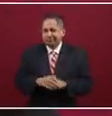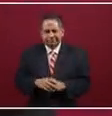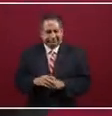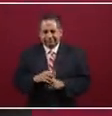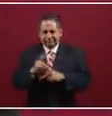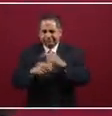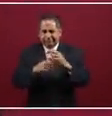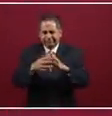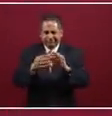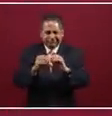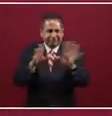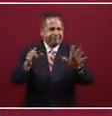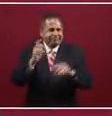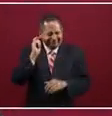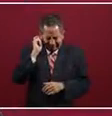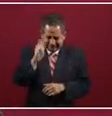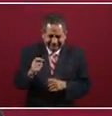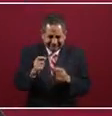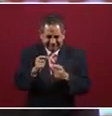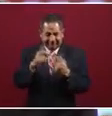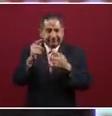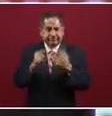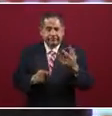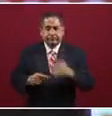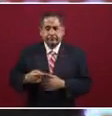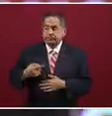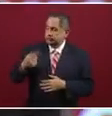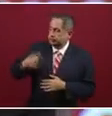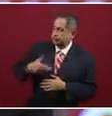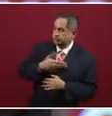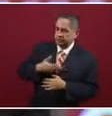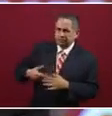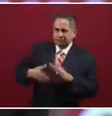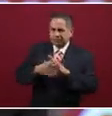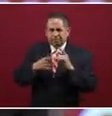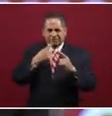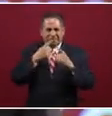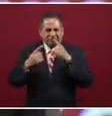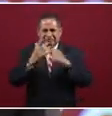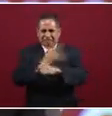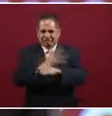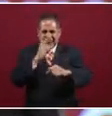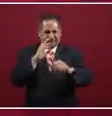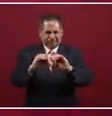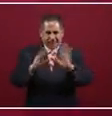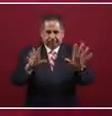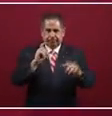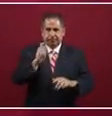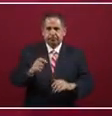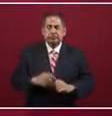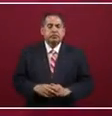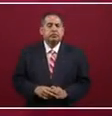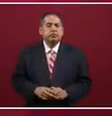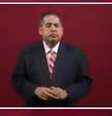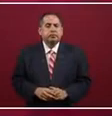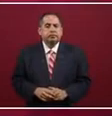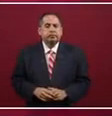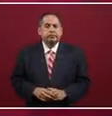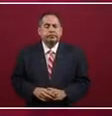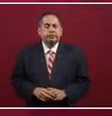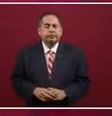explicarlo lo más preciso porque además… La instrucción que tenemos es hacer una diplomacia transparente.